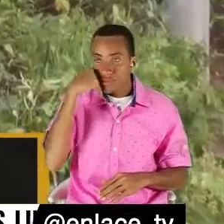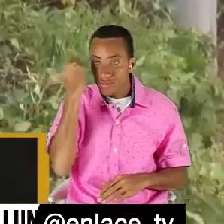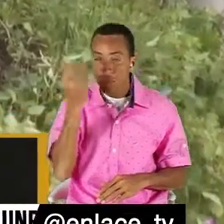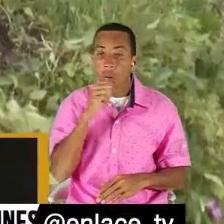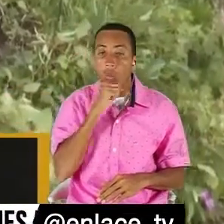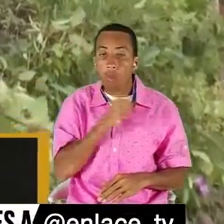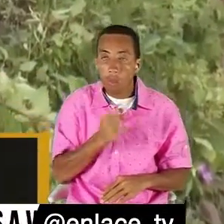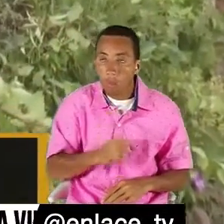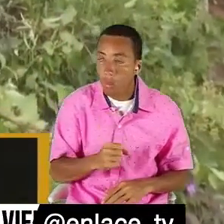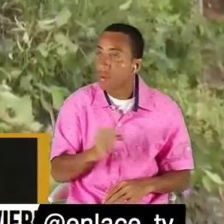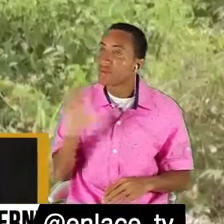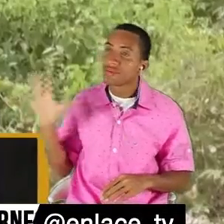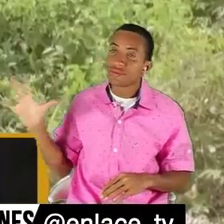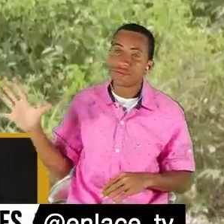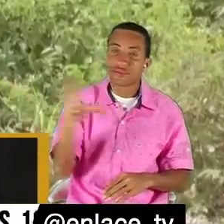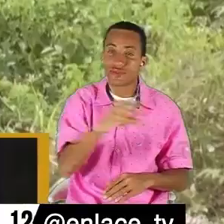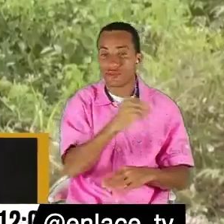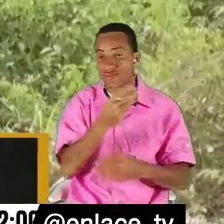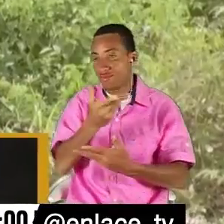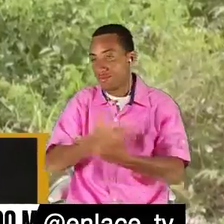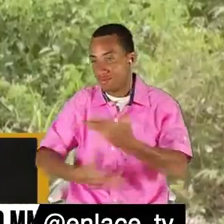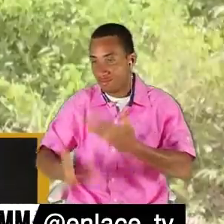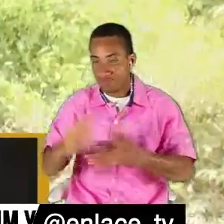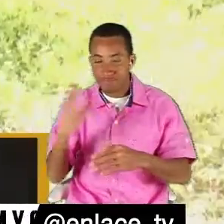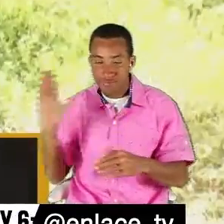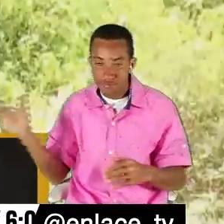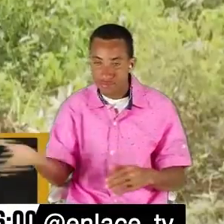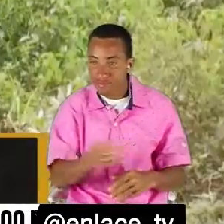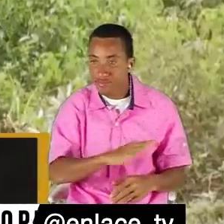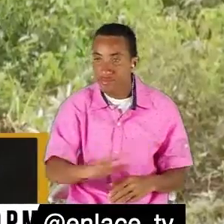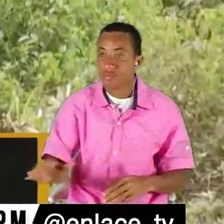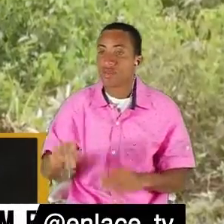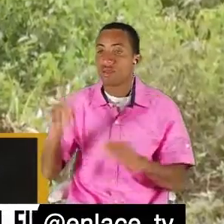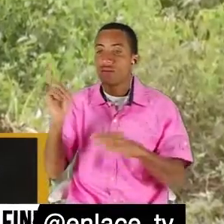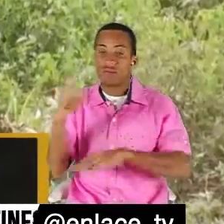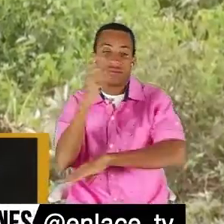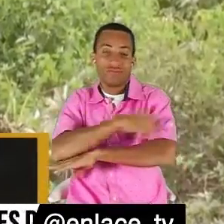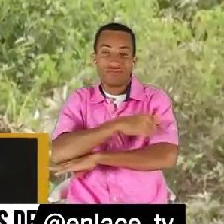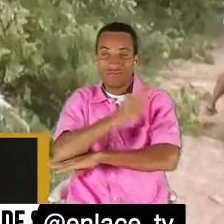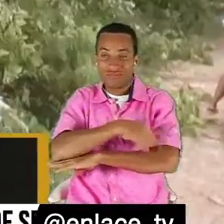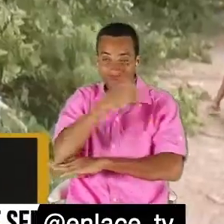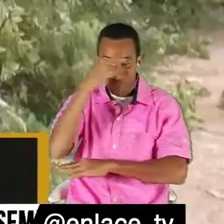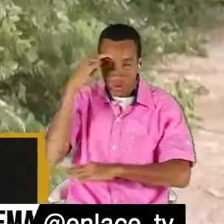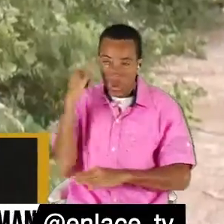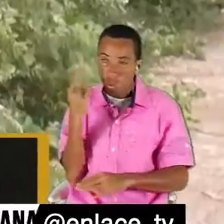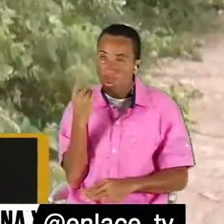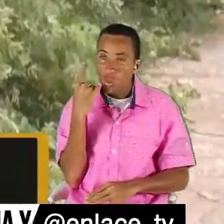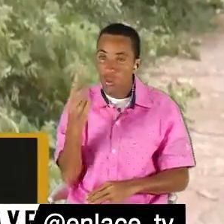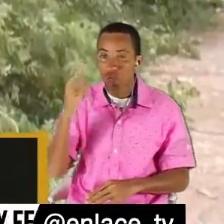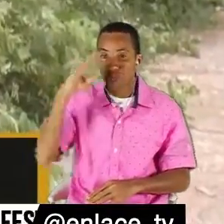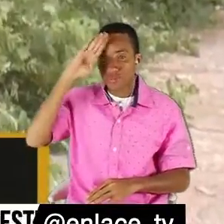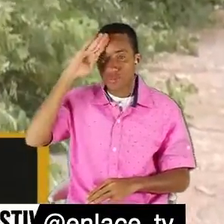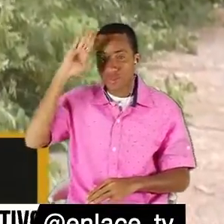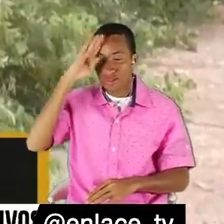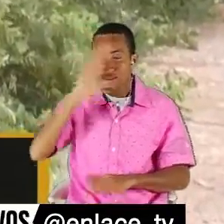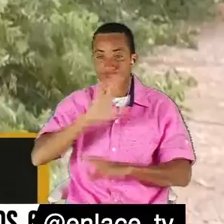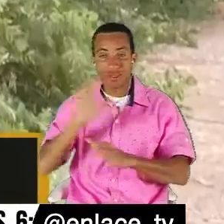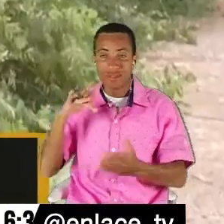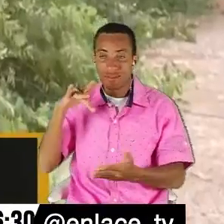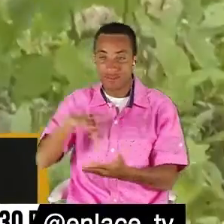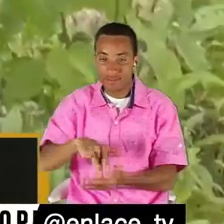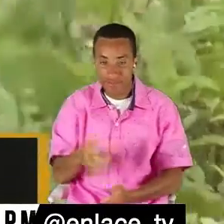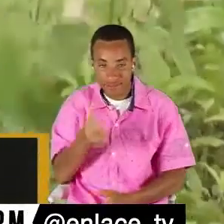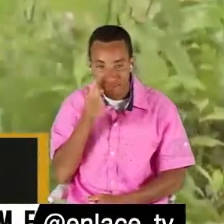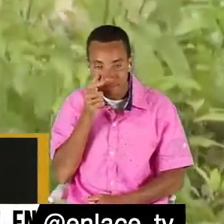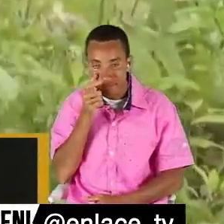que, por un lado, nos están colaborando mucho, son los de Hidrocarburo, pero es la única entidad de policía que se presenta acá, porque